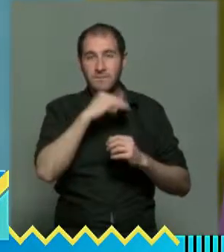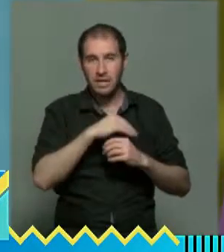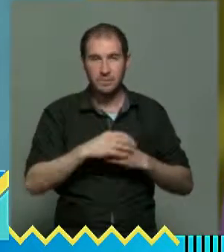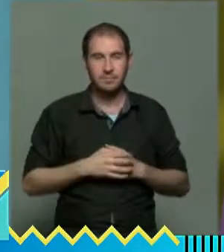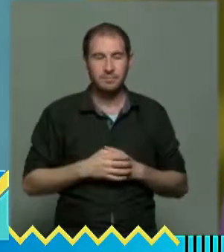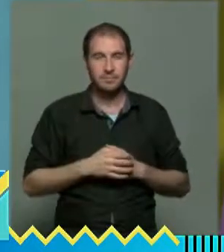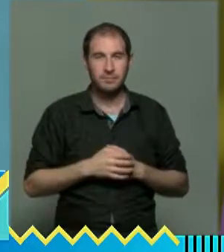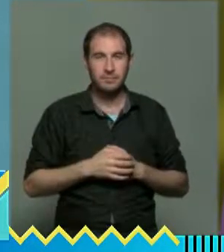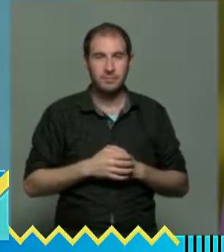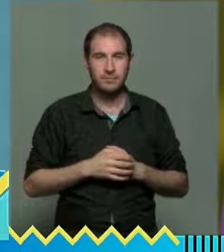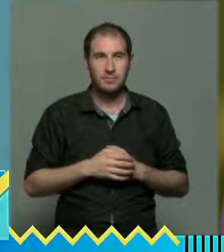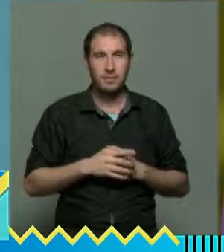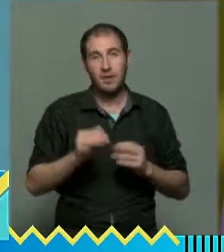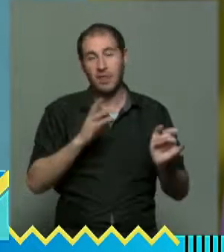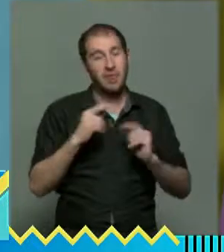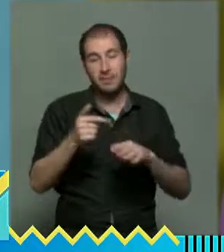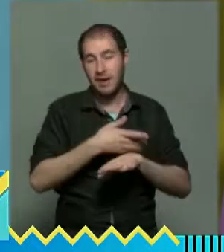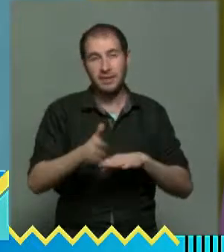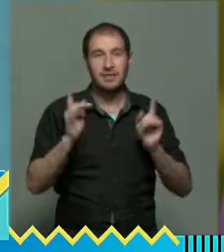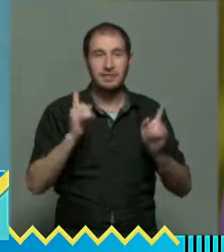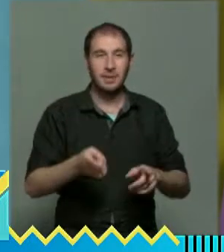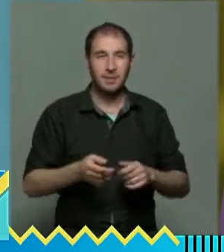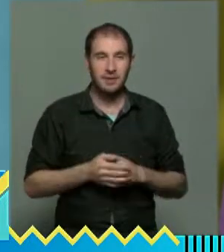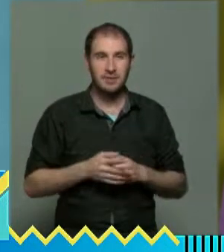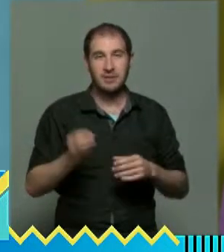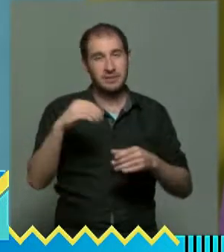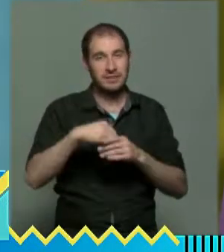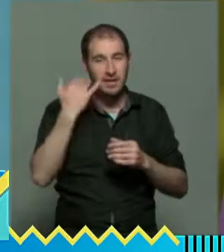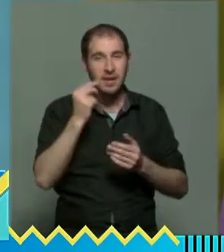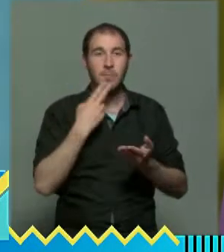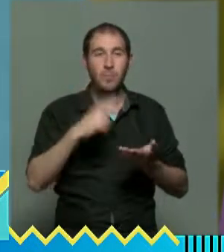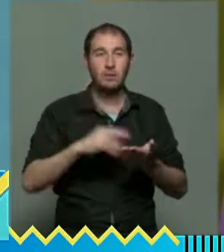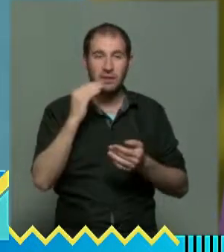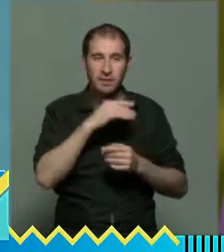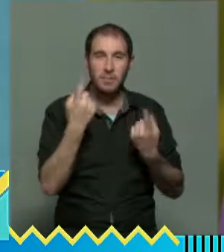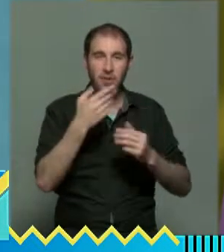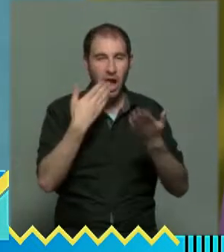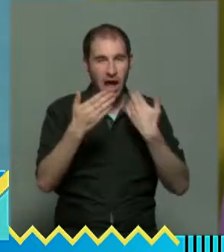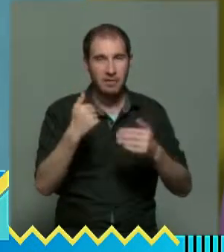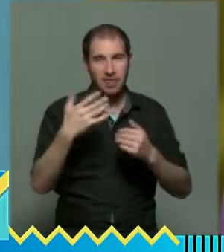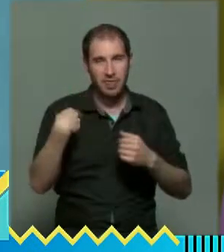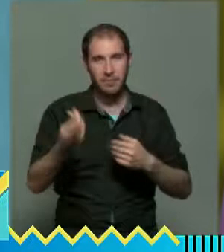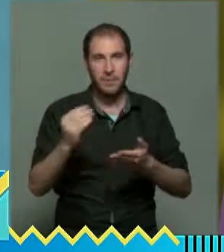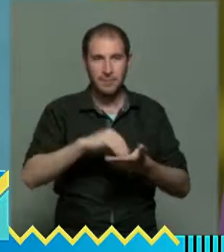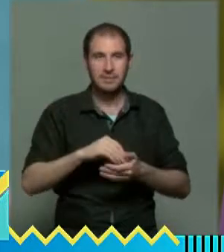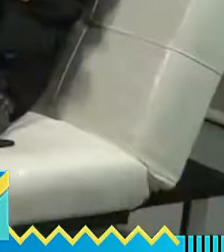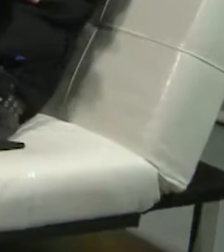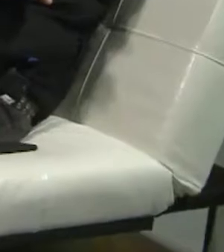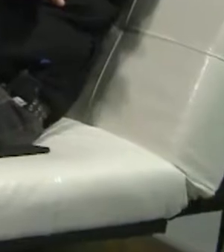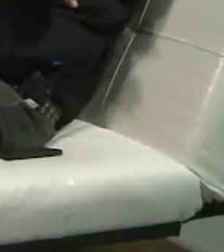vitivinicultura. Queda discusión, queda también hablar, ya se metió el impuesto al vino, pero vamos a seguir hablando. Ya volvemos con más Distintos